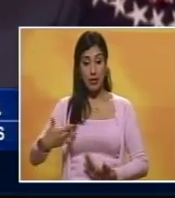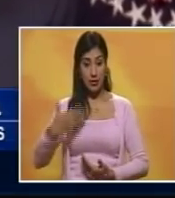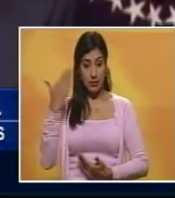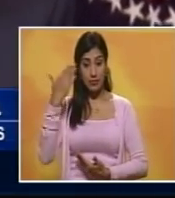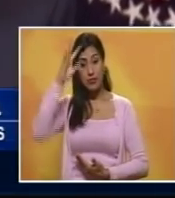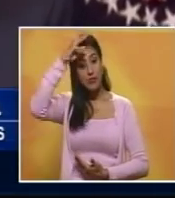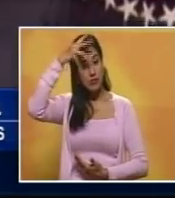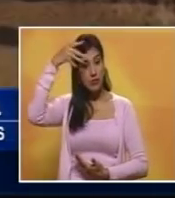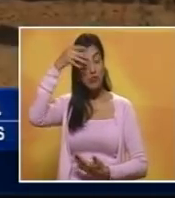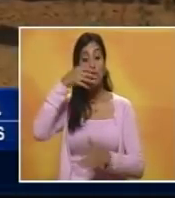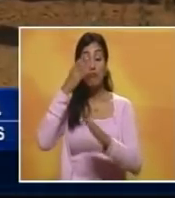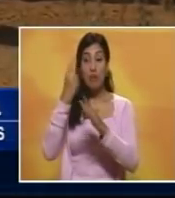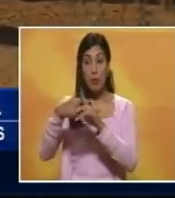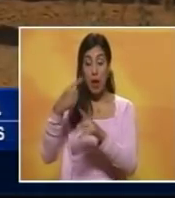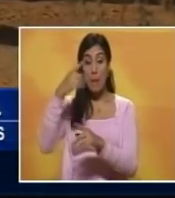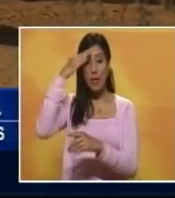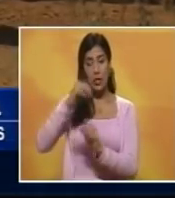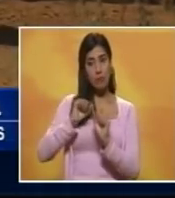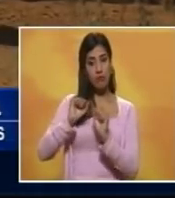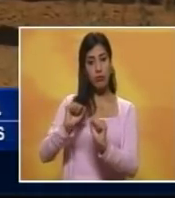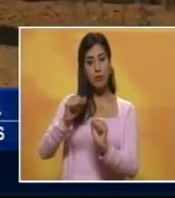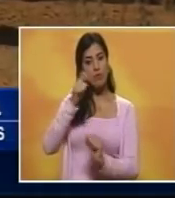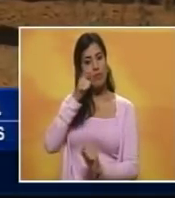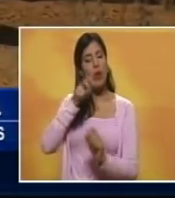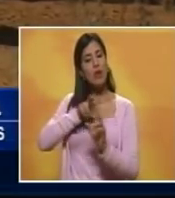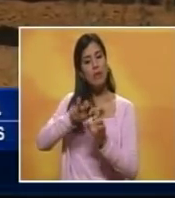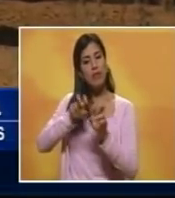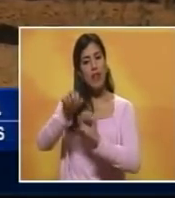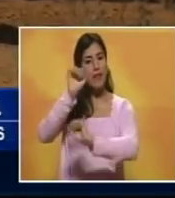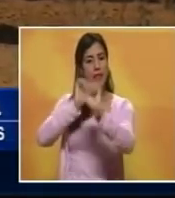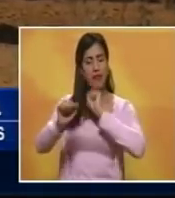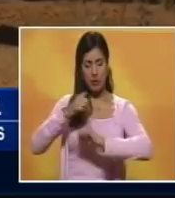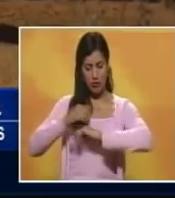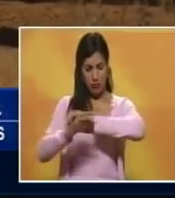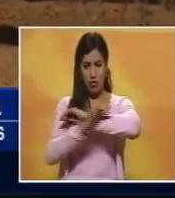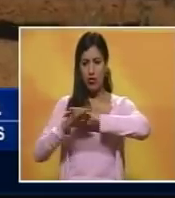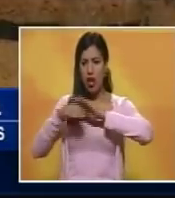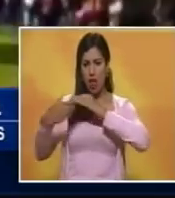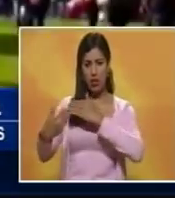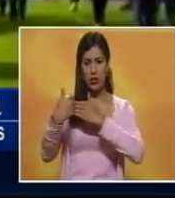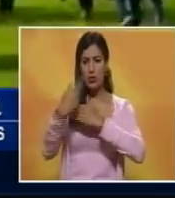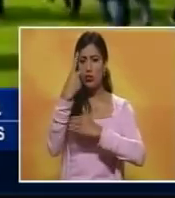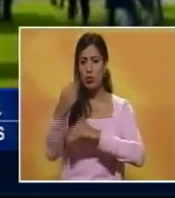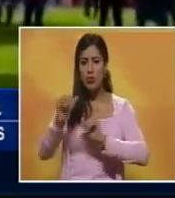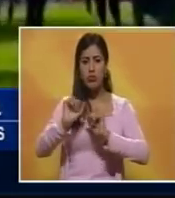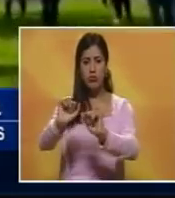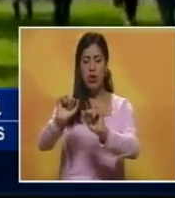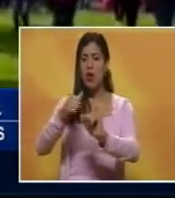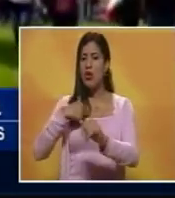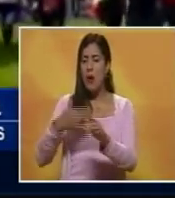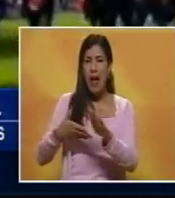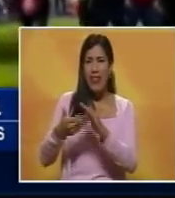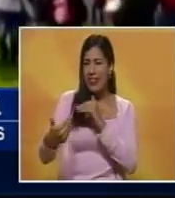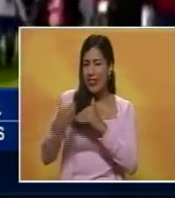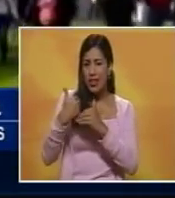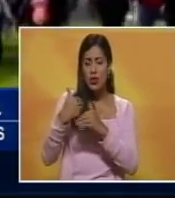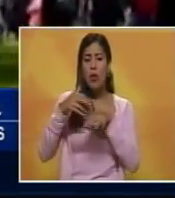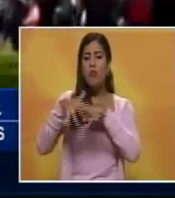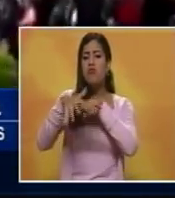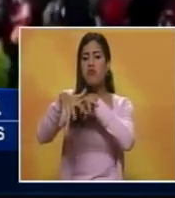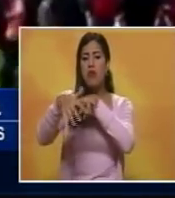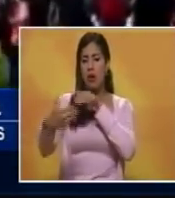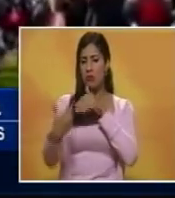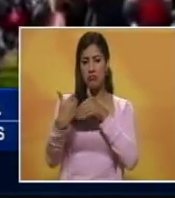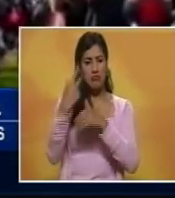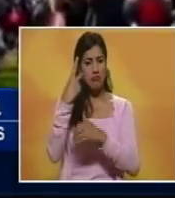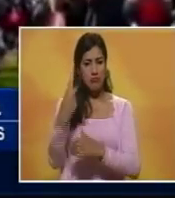Trump advirtió que más tropas militares están en camino para defender la frontera sur y afirmó que no dejarán pasar las caravanas que a